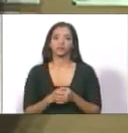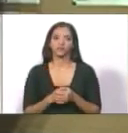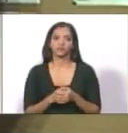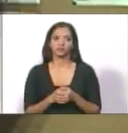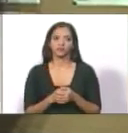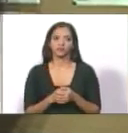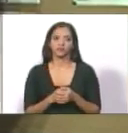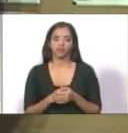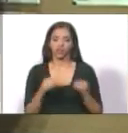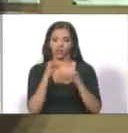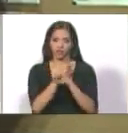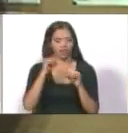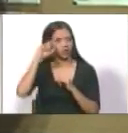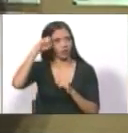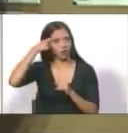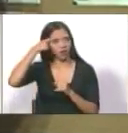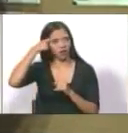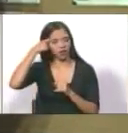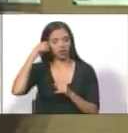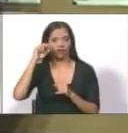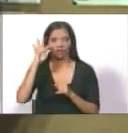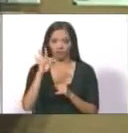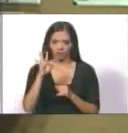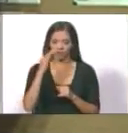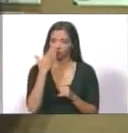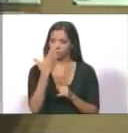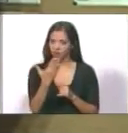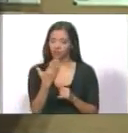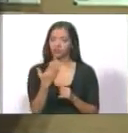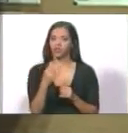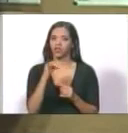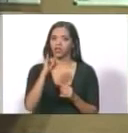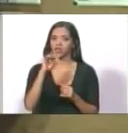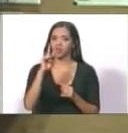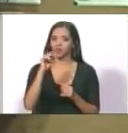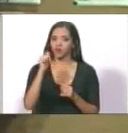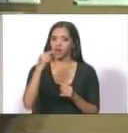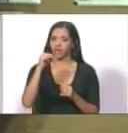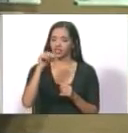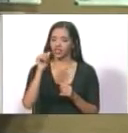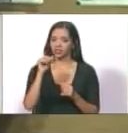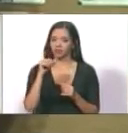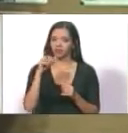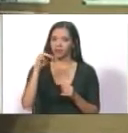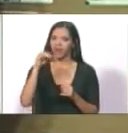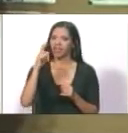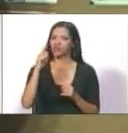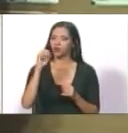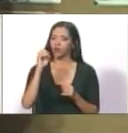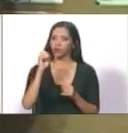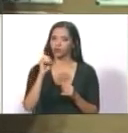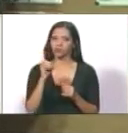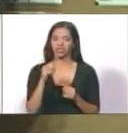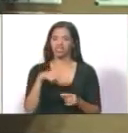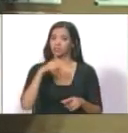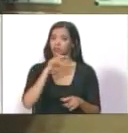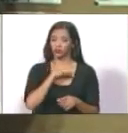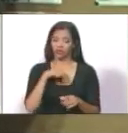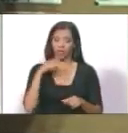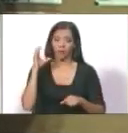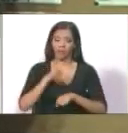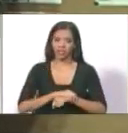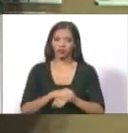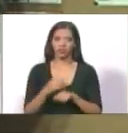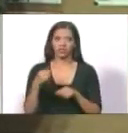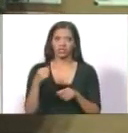El FIN, ¿se acuerdan? FIN, Frente Ibáñez Mato. Represor, cuando nosotros estábamos presos, era... contra